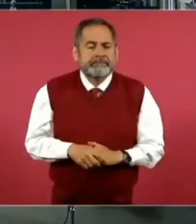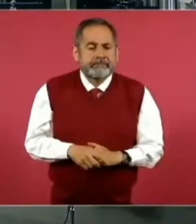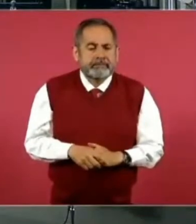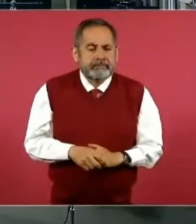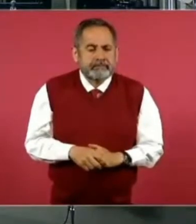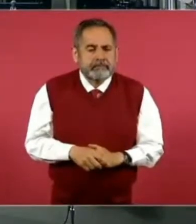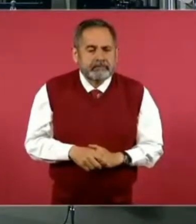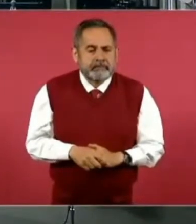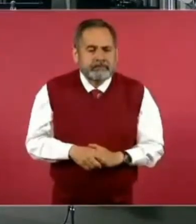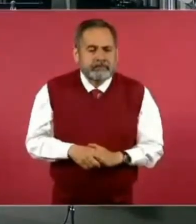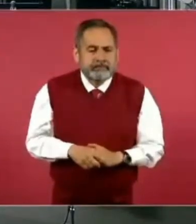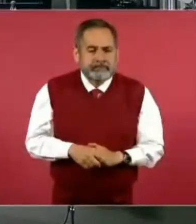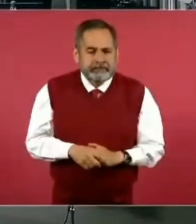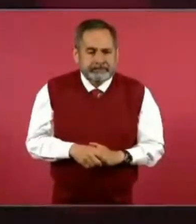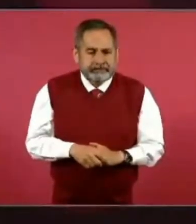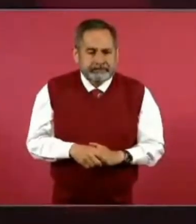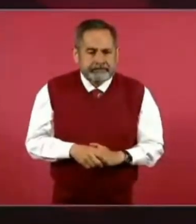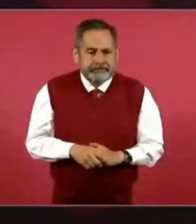no